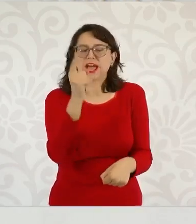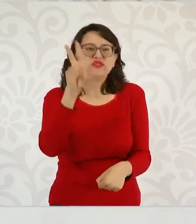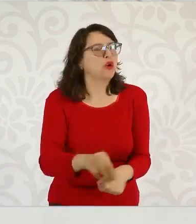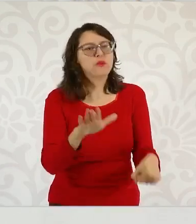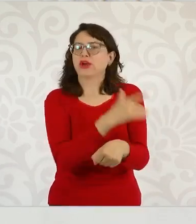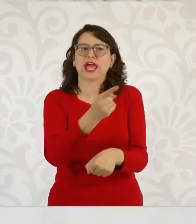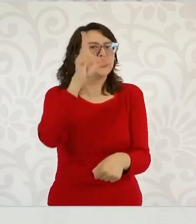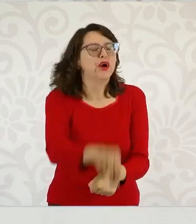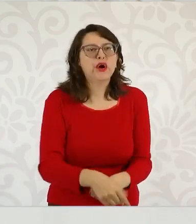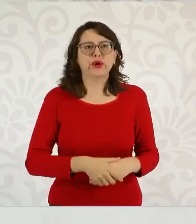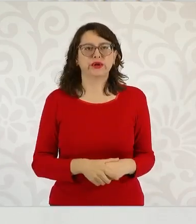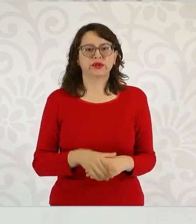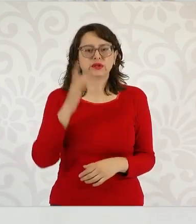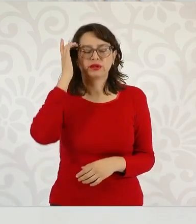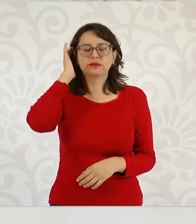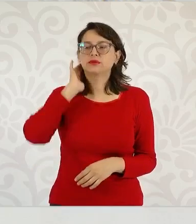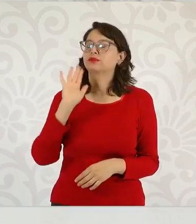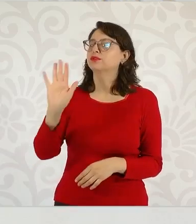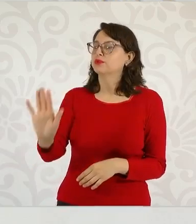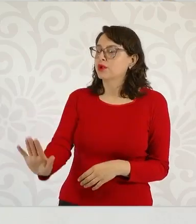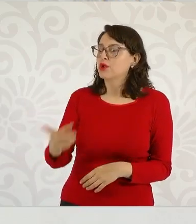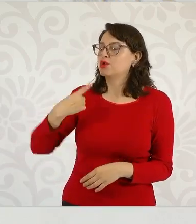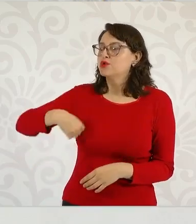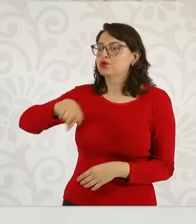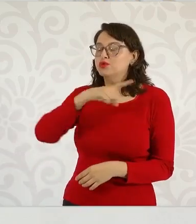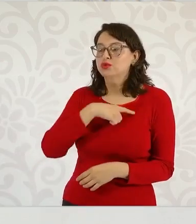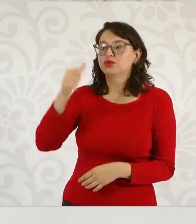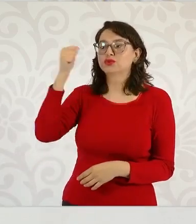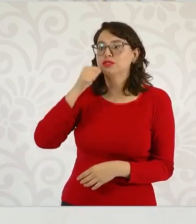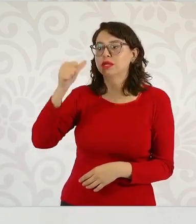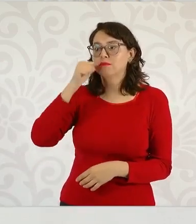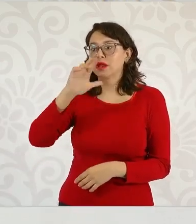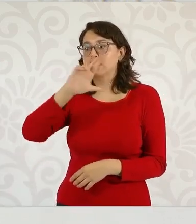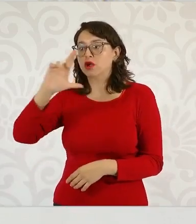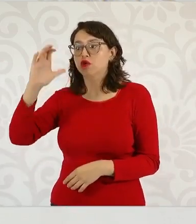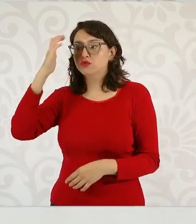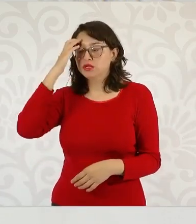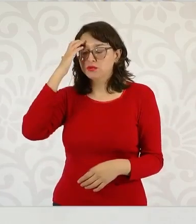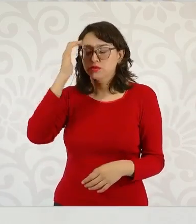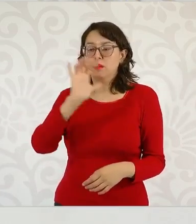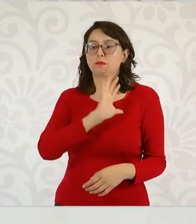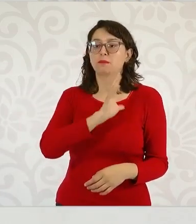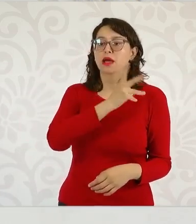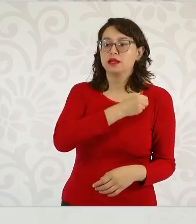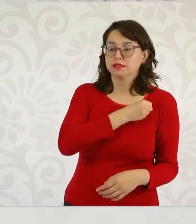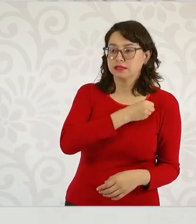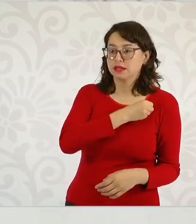Hemos hablado siempre de que México ha reconocido y seguirá reconociendo dos estados, el Estado palestino y el Estado de Israel.